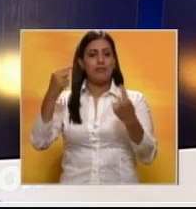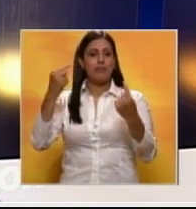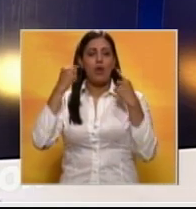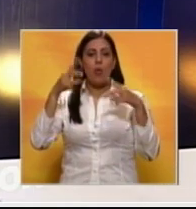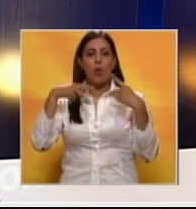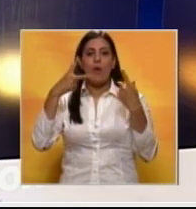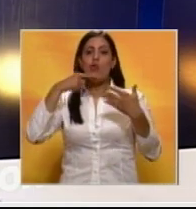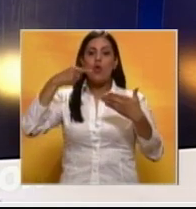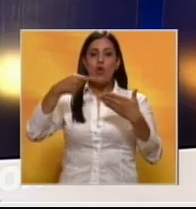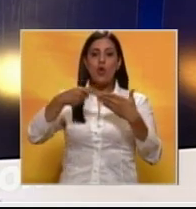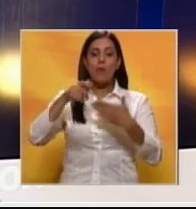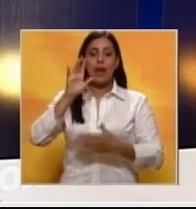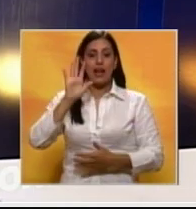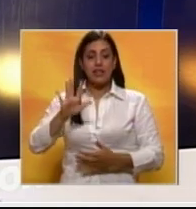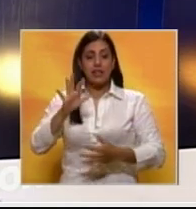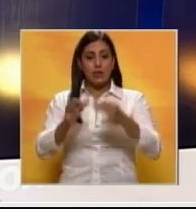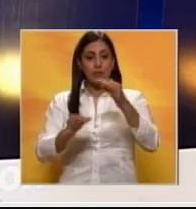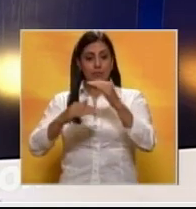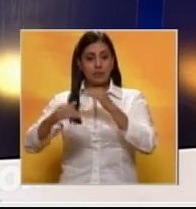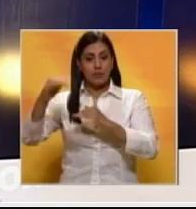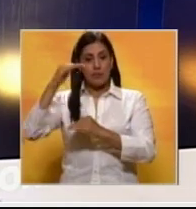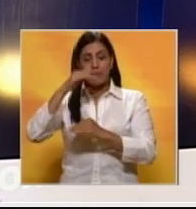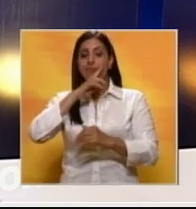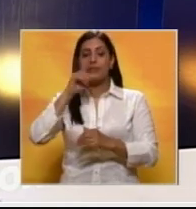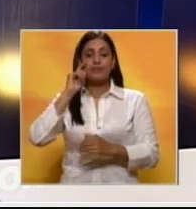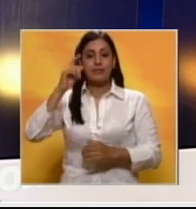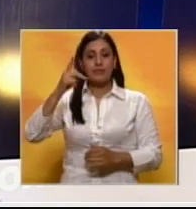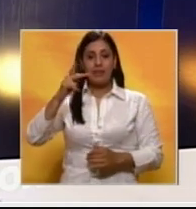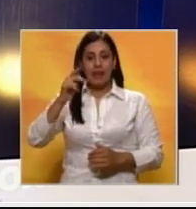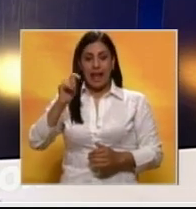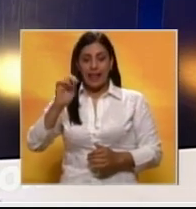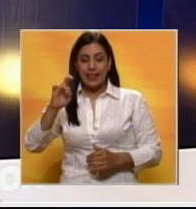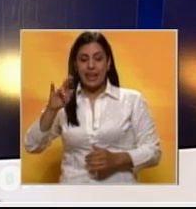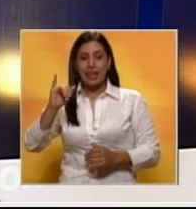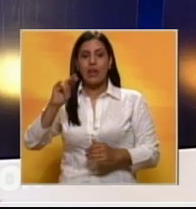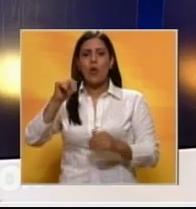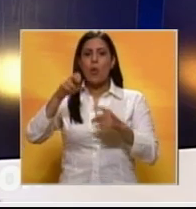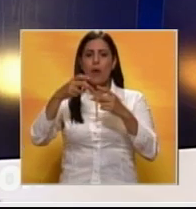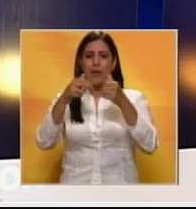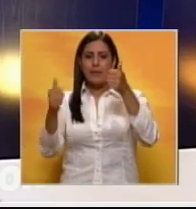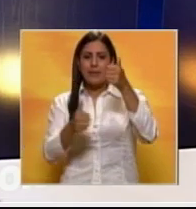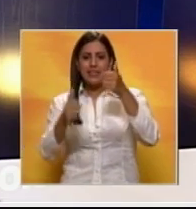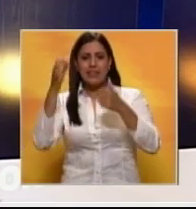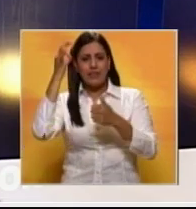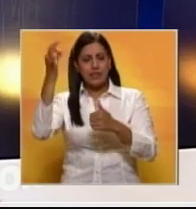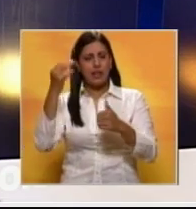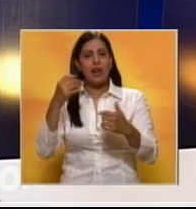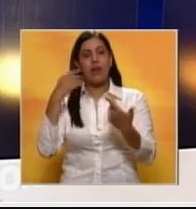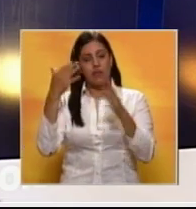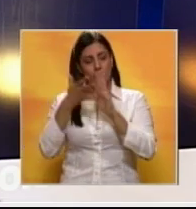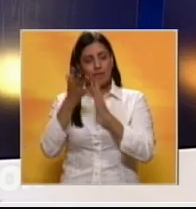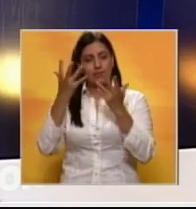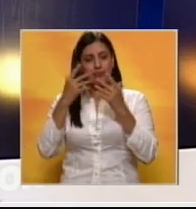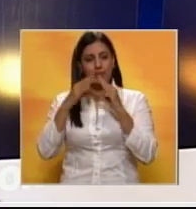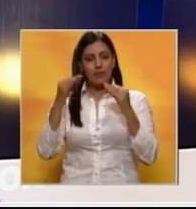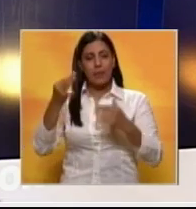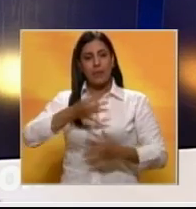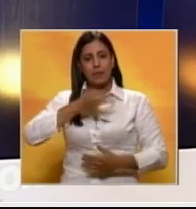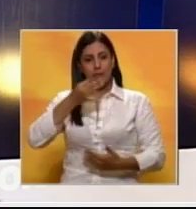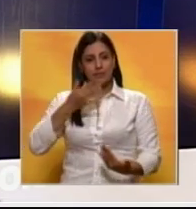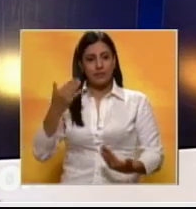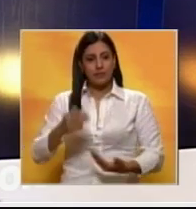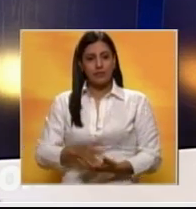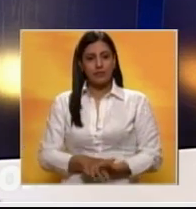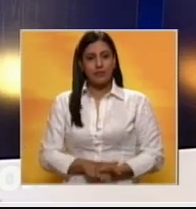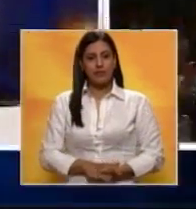desconoció el nuevo nombramiento hecho por el Tribunal Supremo de Justicia de Katherine Harrington como nueva vicefiscal. Nuestra compañera Lirio Pérez nos trae la información. Adelante,